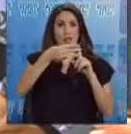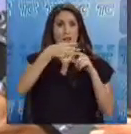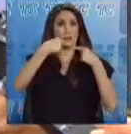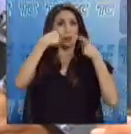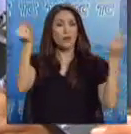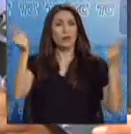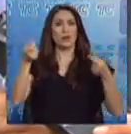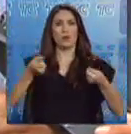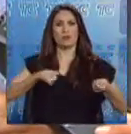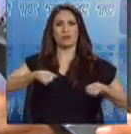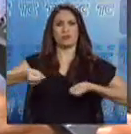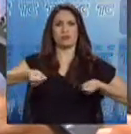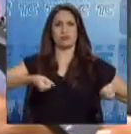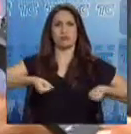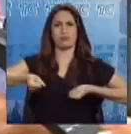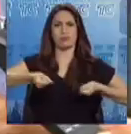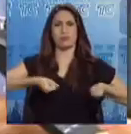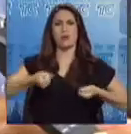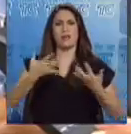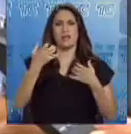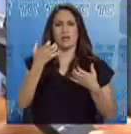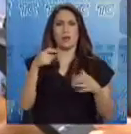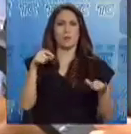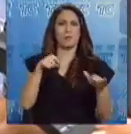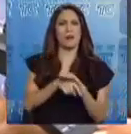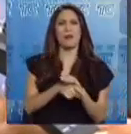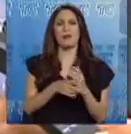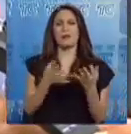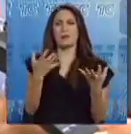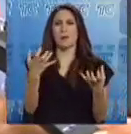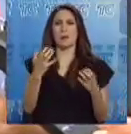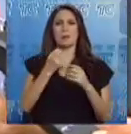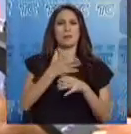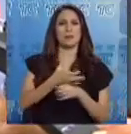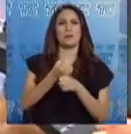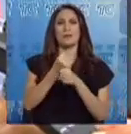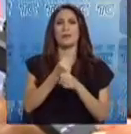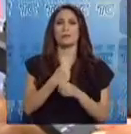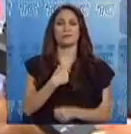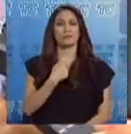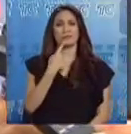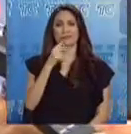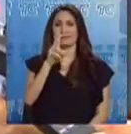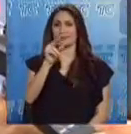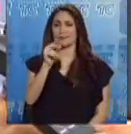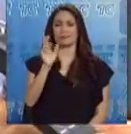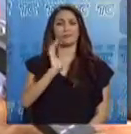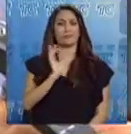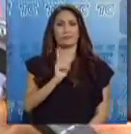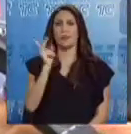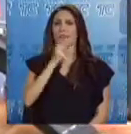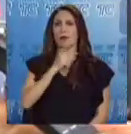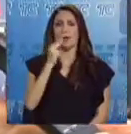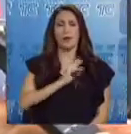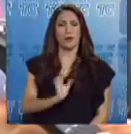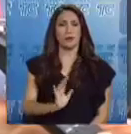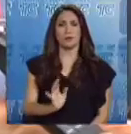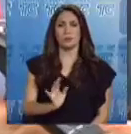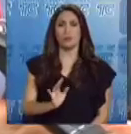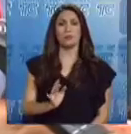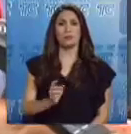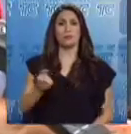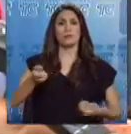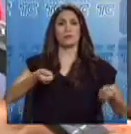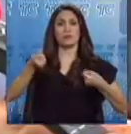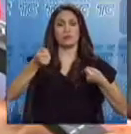movilizando tanques, que se quiere atentar contra la ciudadanía y su seguridad. Quiero eso rechazarlo enfáticamente y aclararlo. Se están